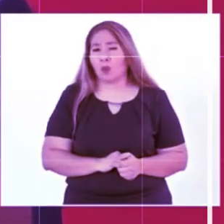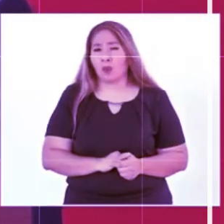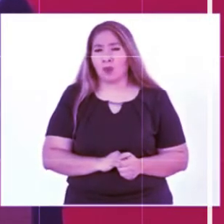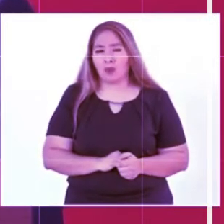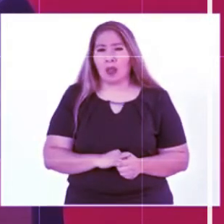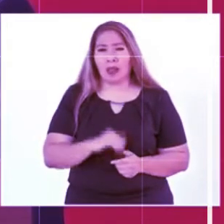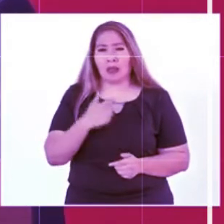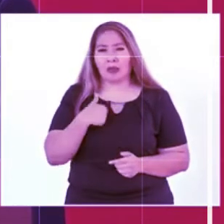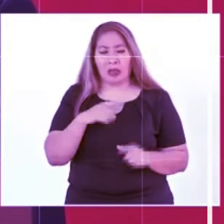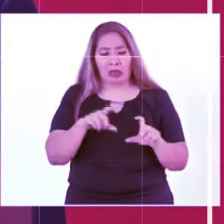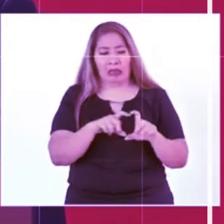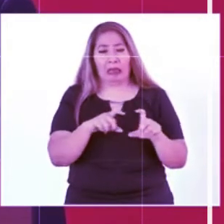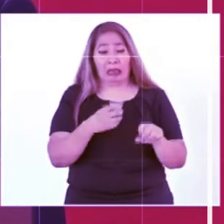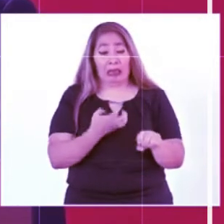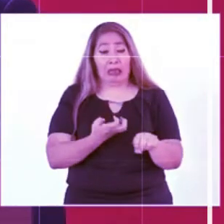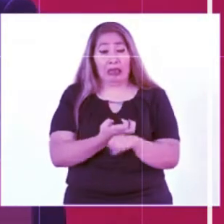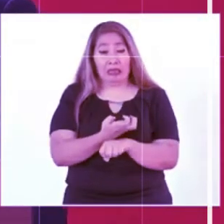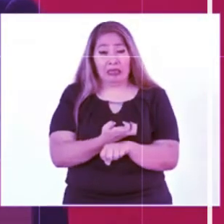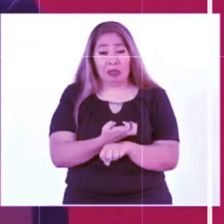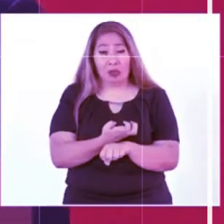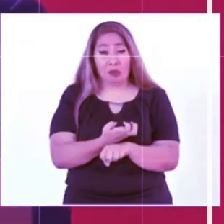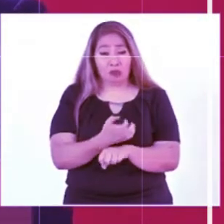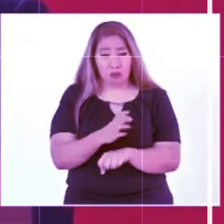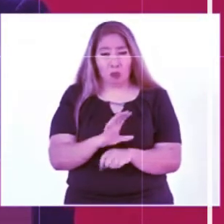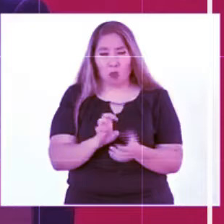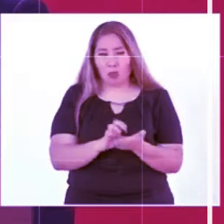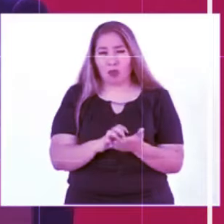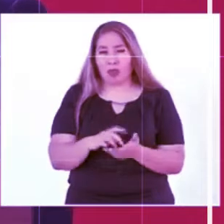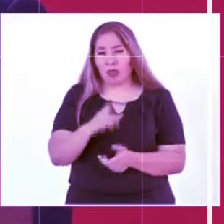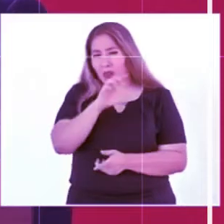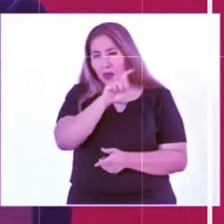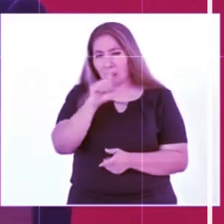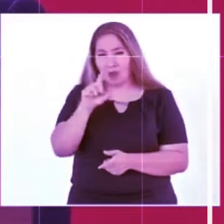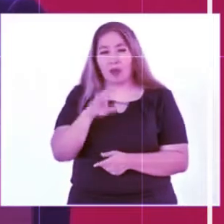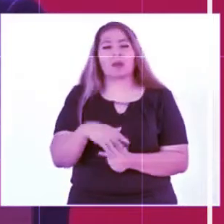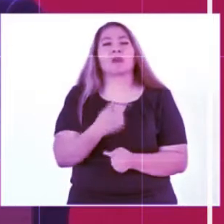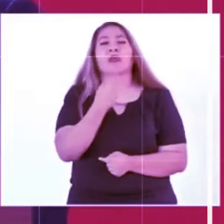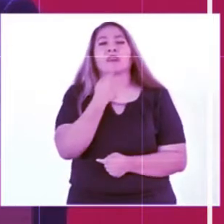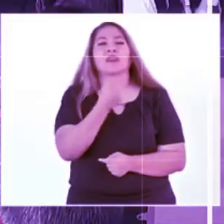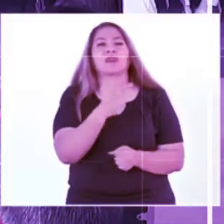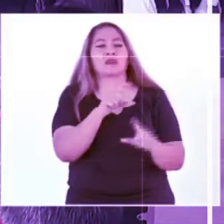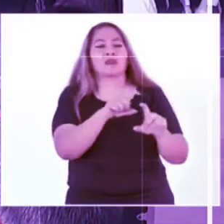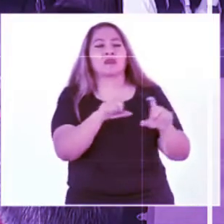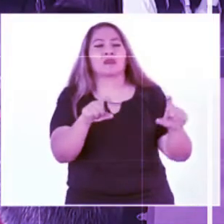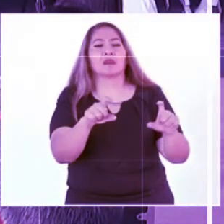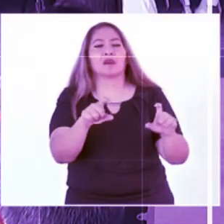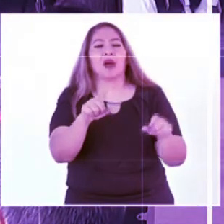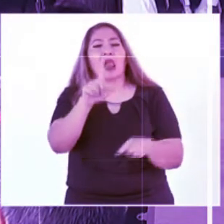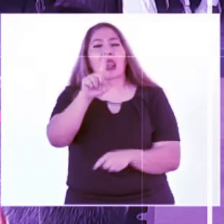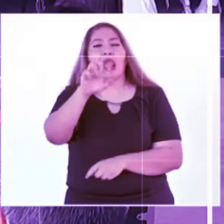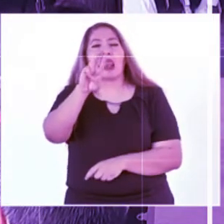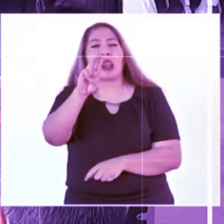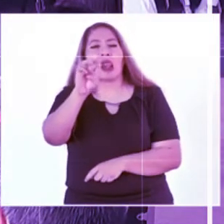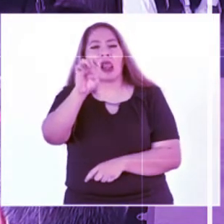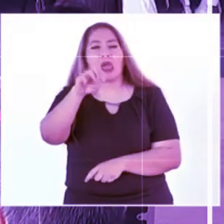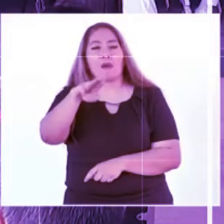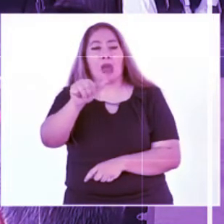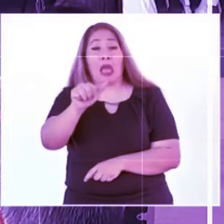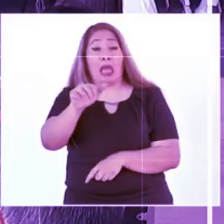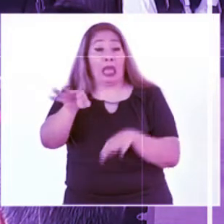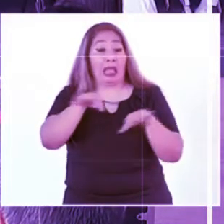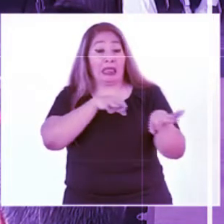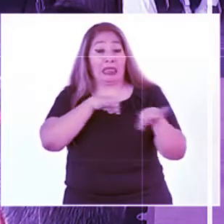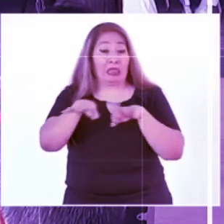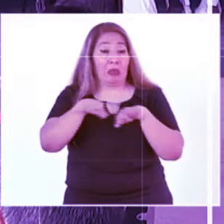merecedores del lema del estado de Coahuila, según el cual el trabajo